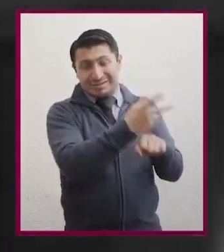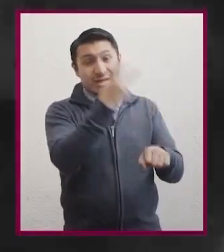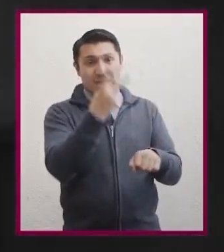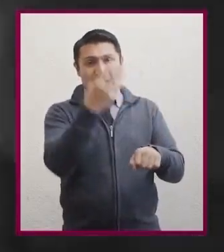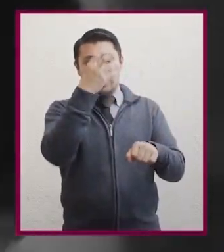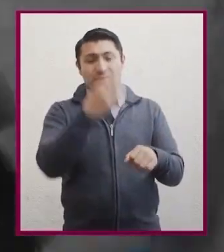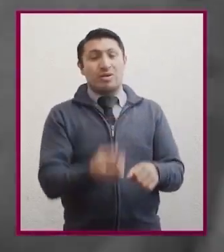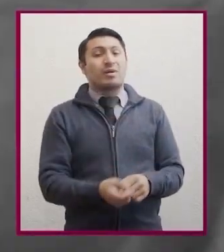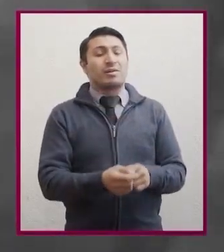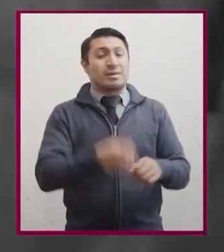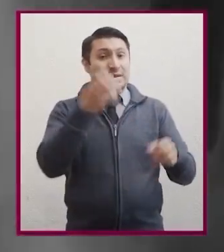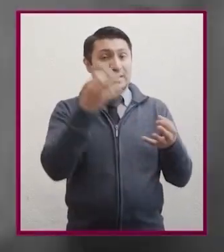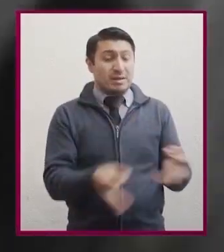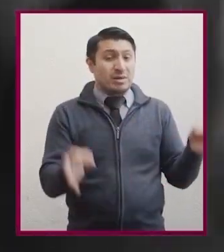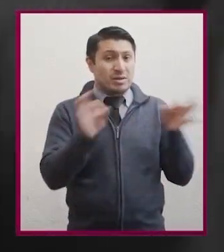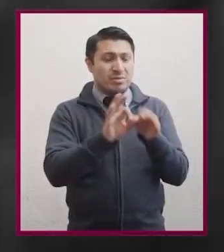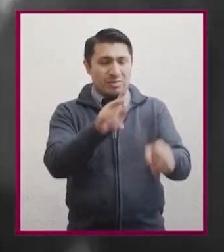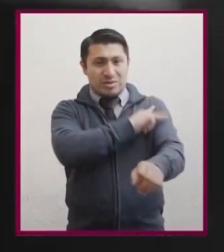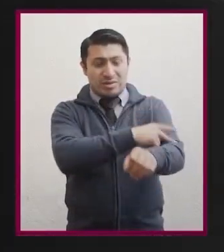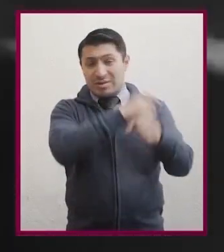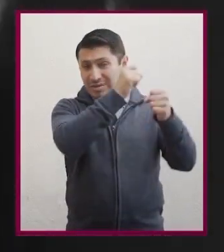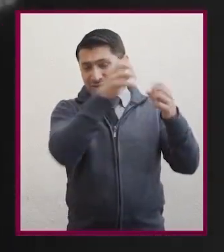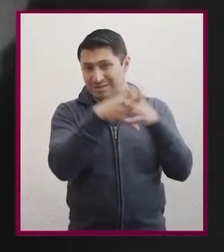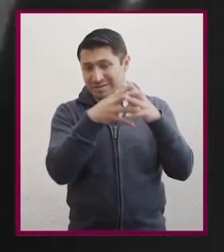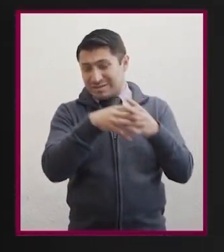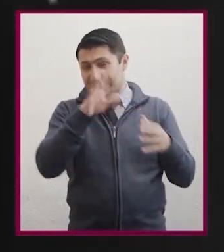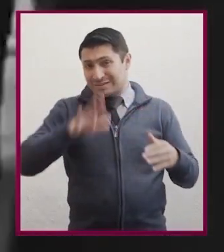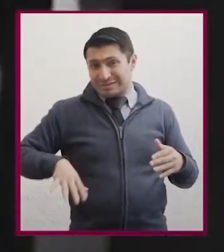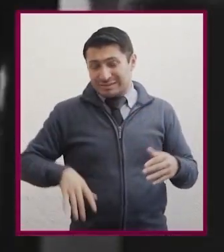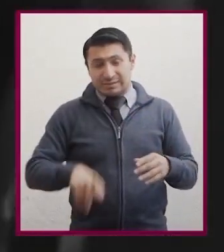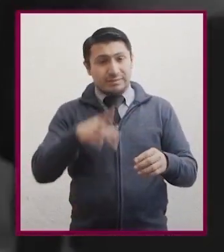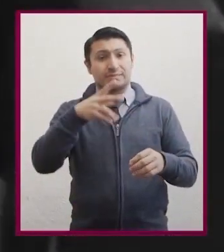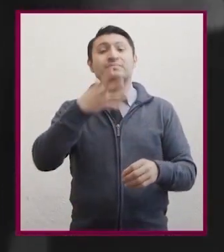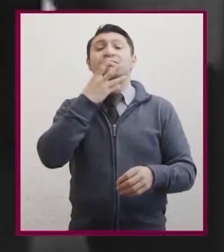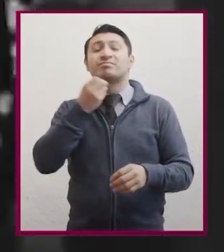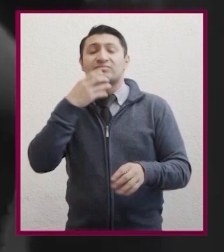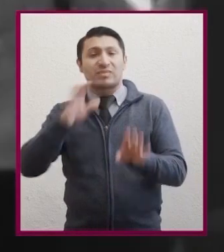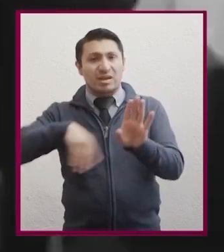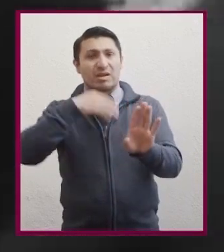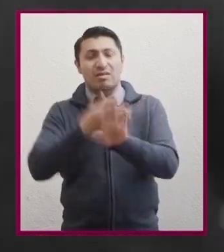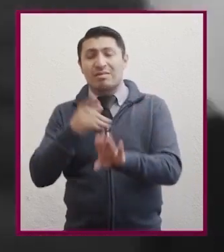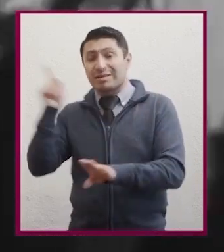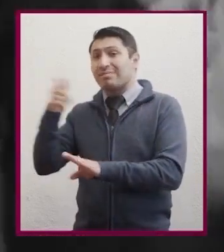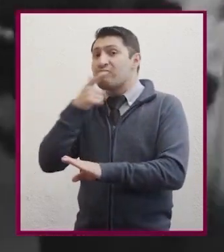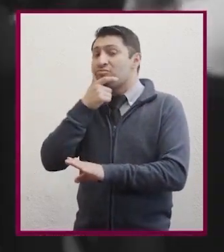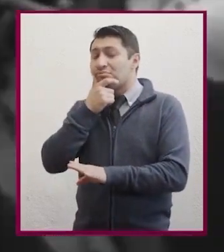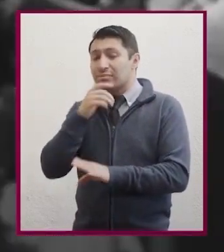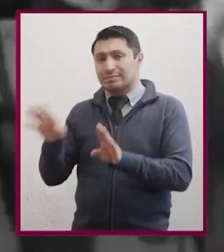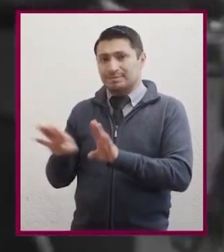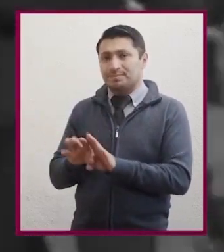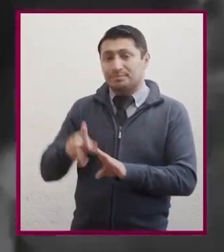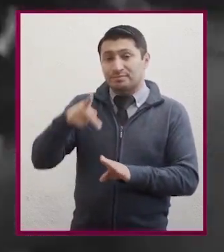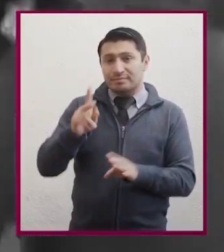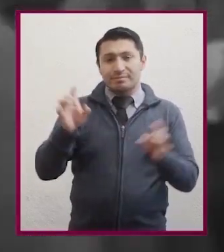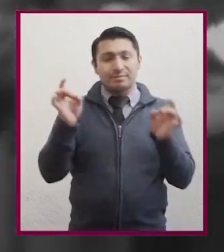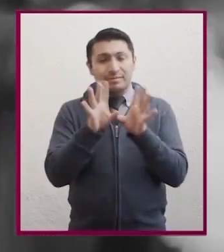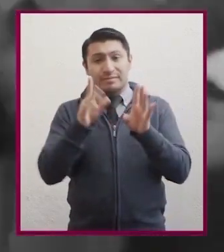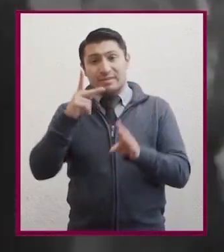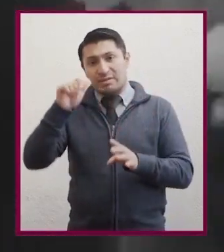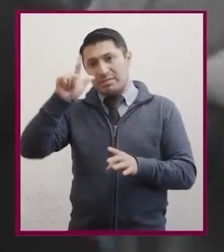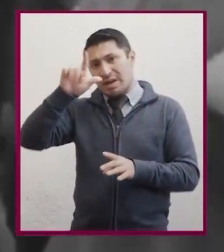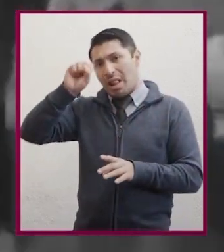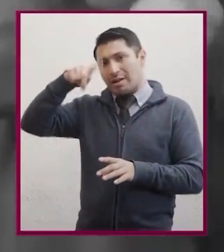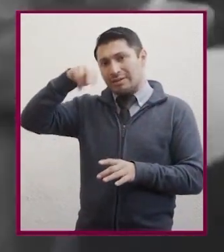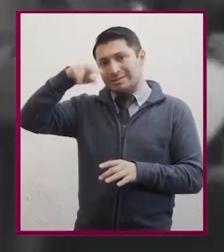principales potencias emergentes de la reciente guerra, los judíos se rebelaron en contra de los británicos. Entonces, la situación en Palestina